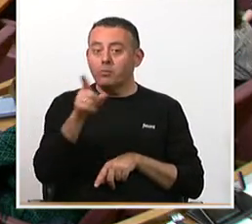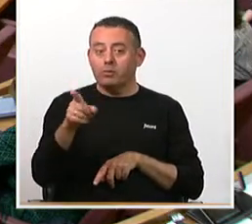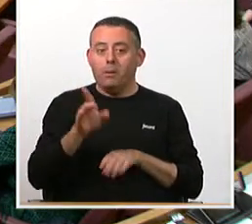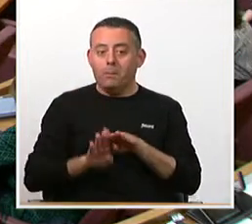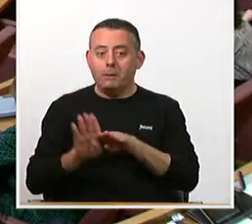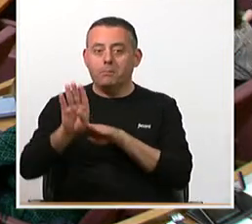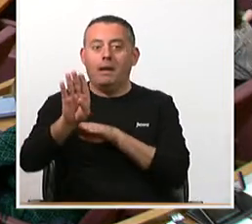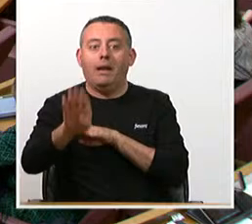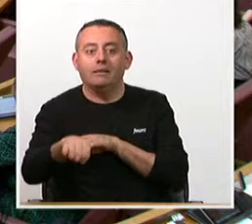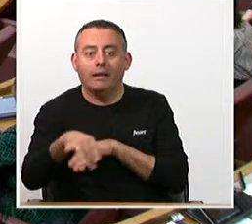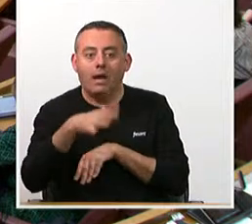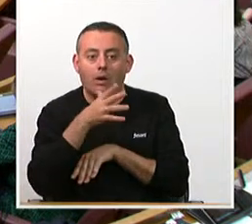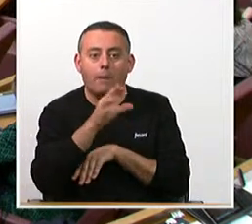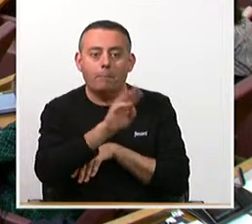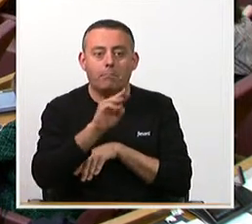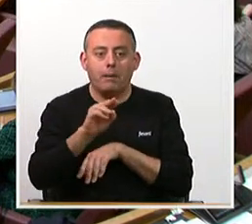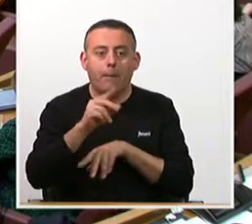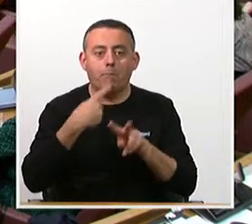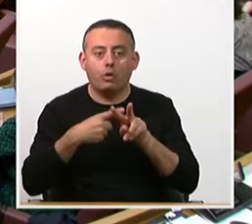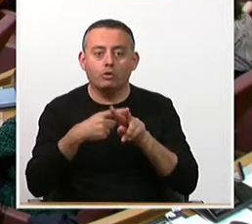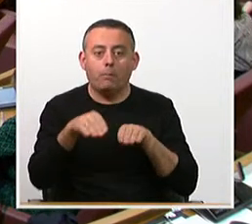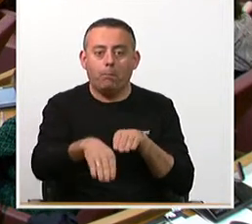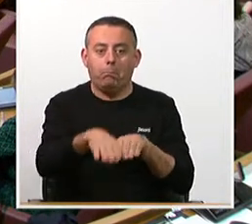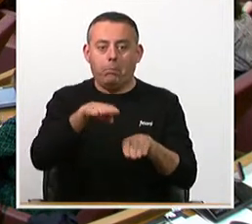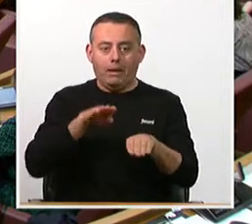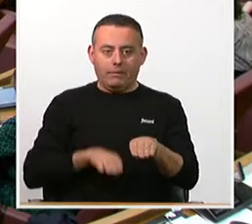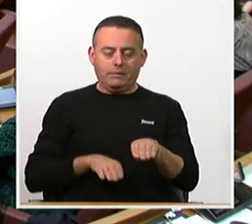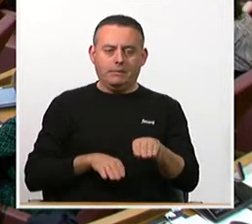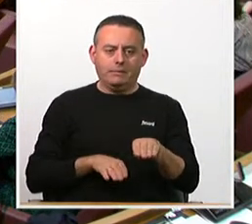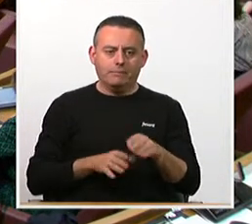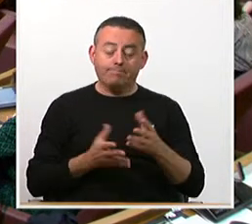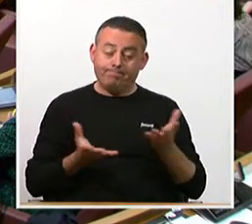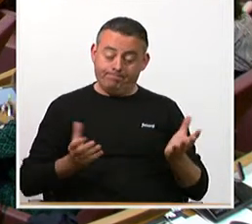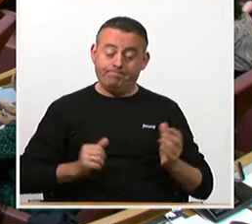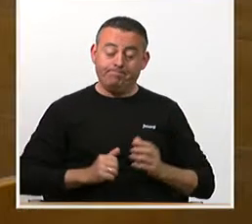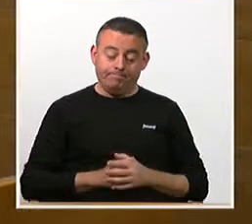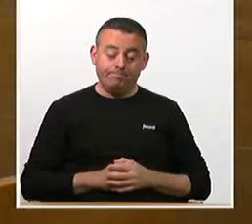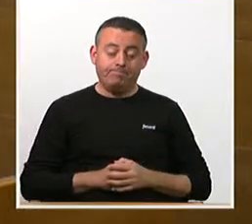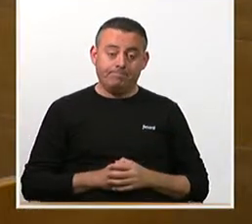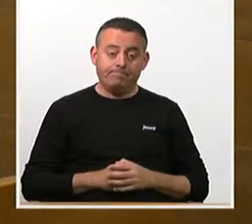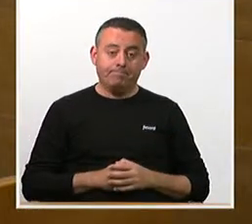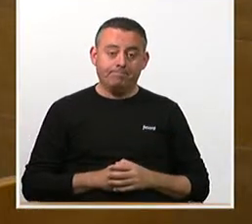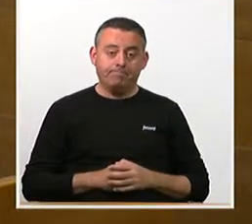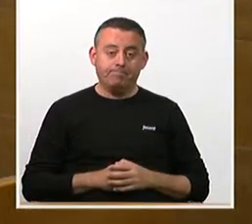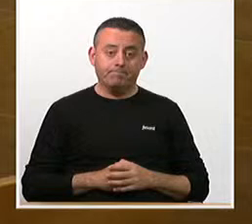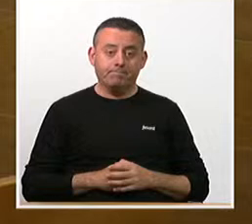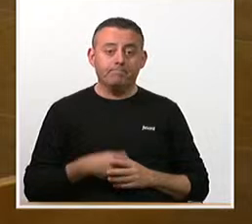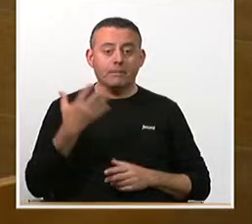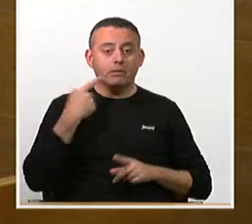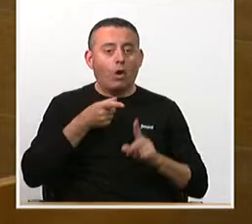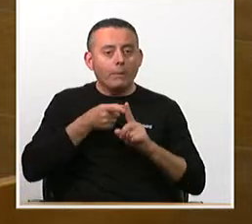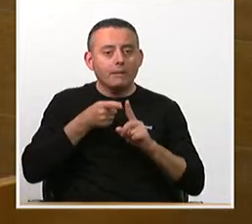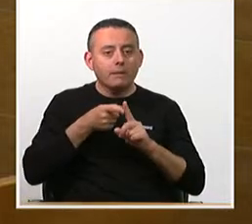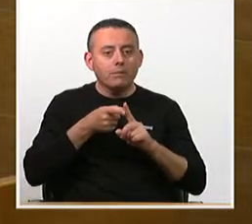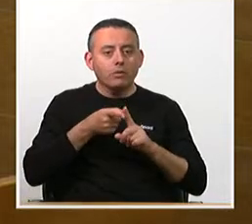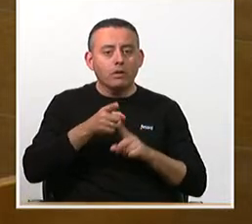se dieron pasos hacia delante poniendo en el centro de las personas en los objetivos un a cco en las decisiones primeras de chimo